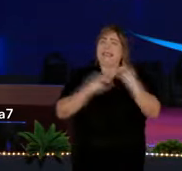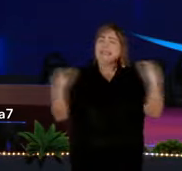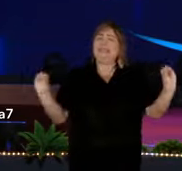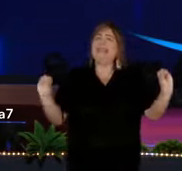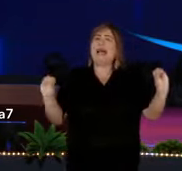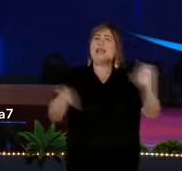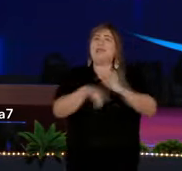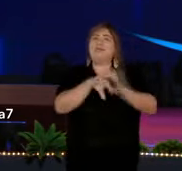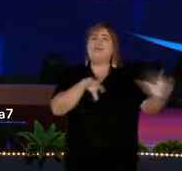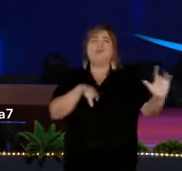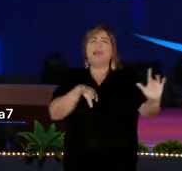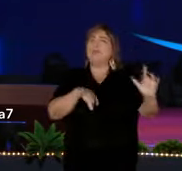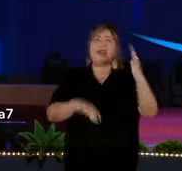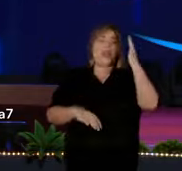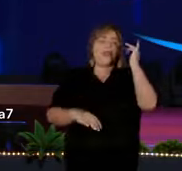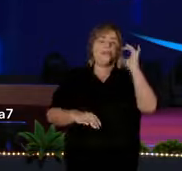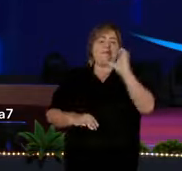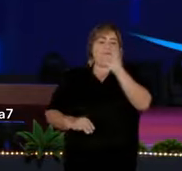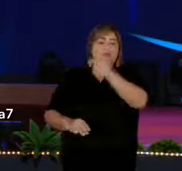Aleluya.